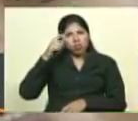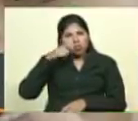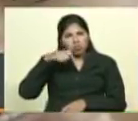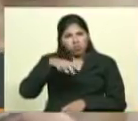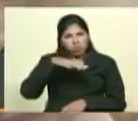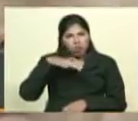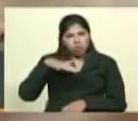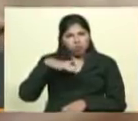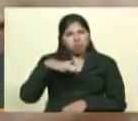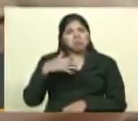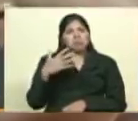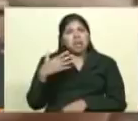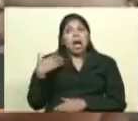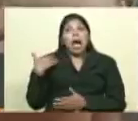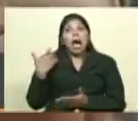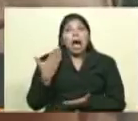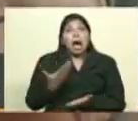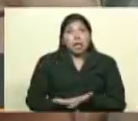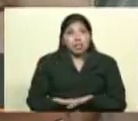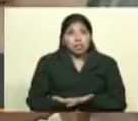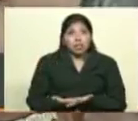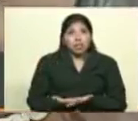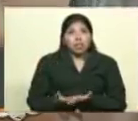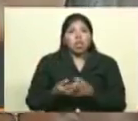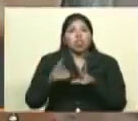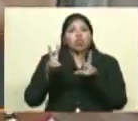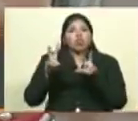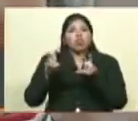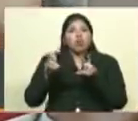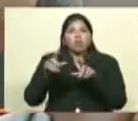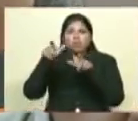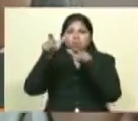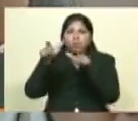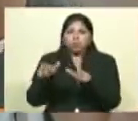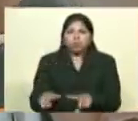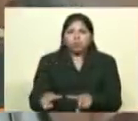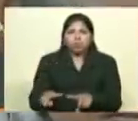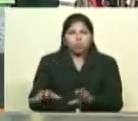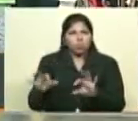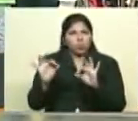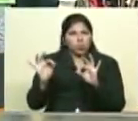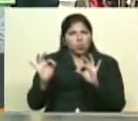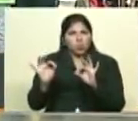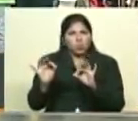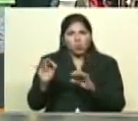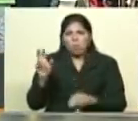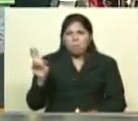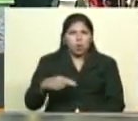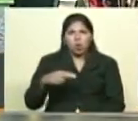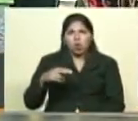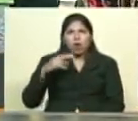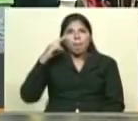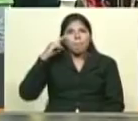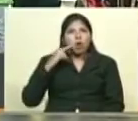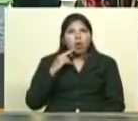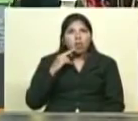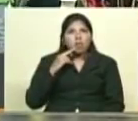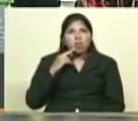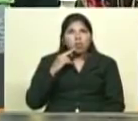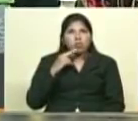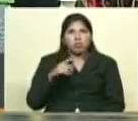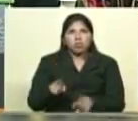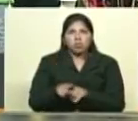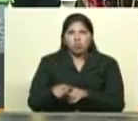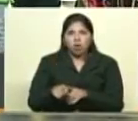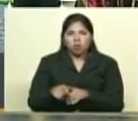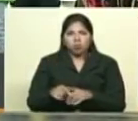hasta que surgió un nuevo libertador, un verdadero bolivariano, a despertar los campos y los